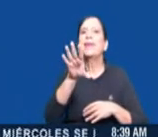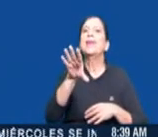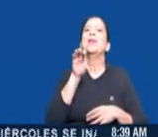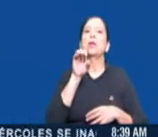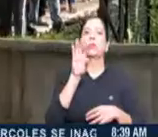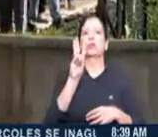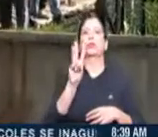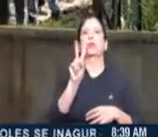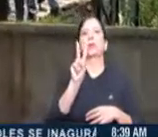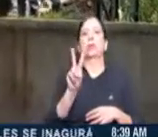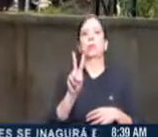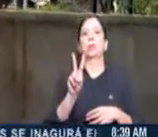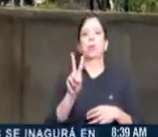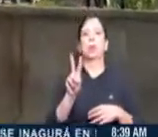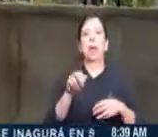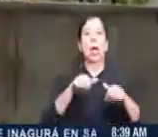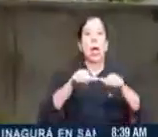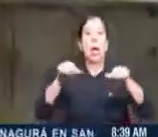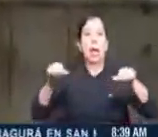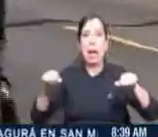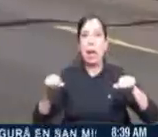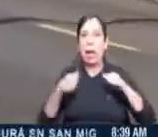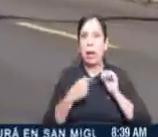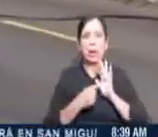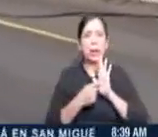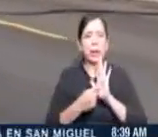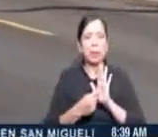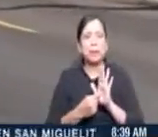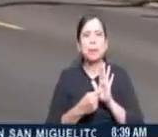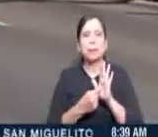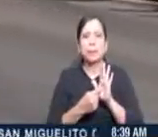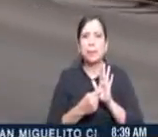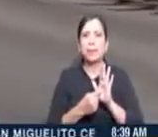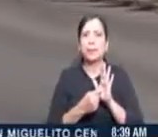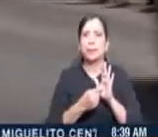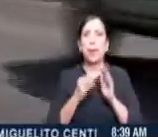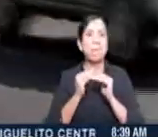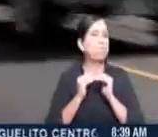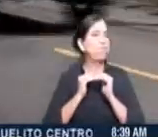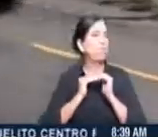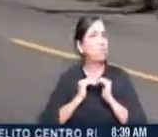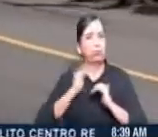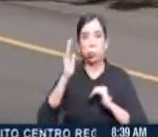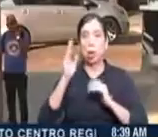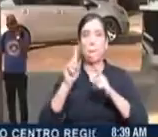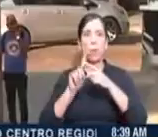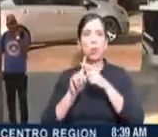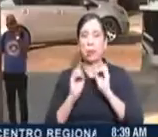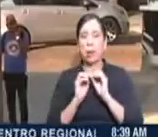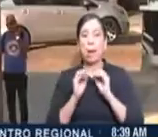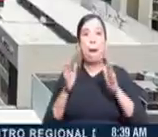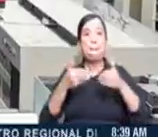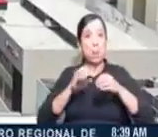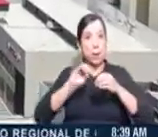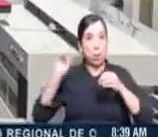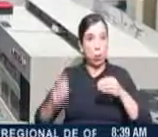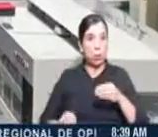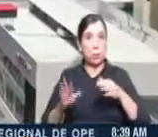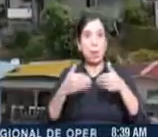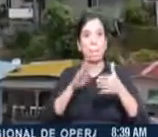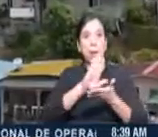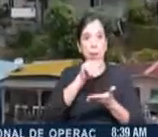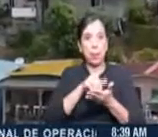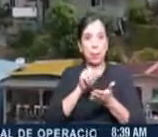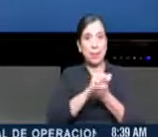562. Las zonas que siguen presentando niveles preocupantes de casos de COVID-19 positivos son Panamá Oeste, Panamá Metro y